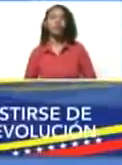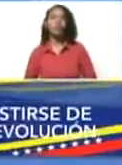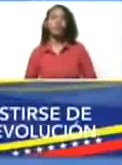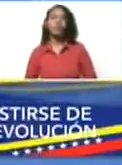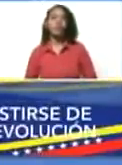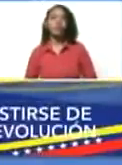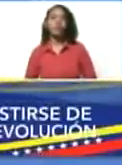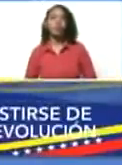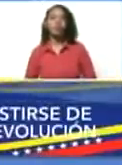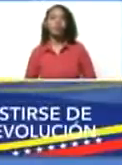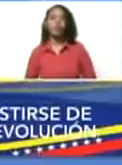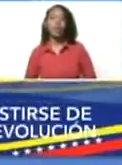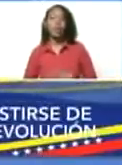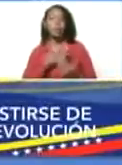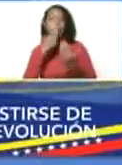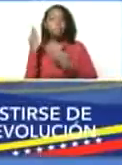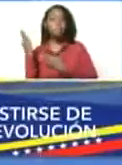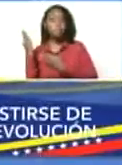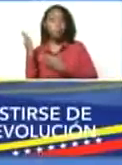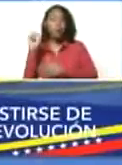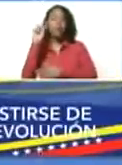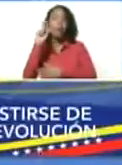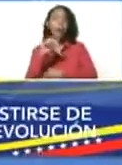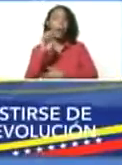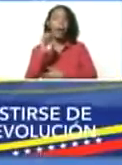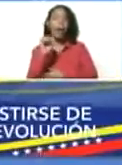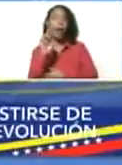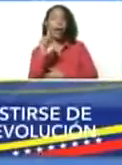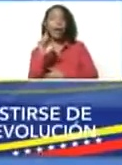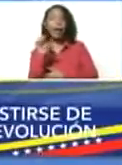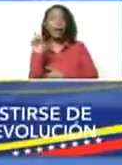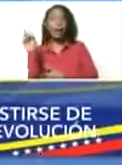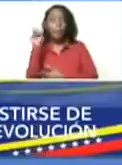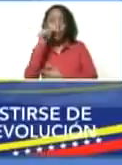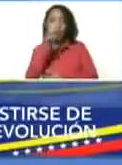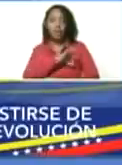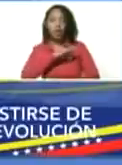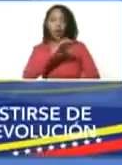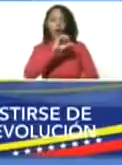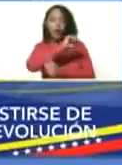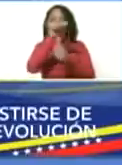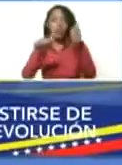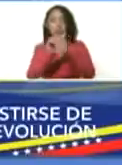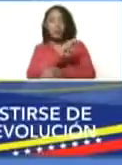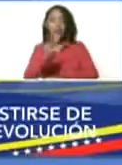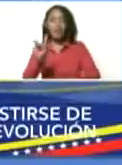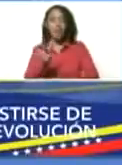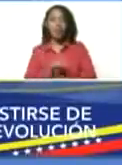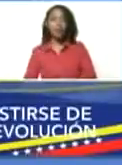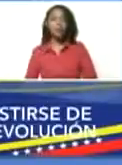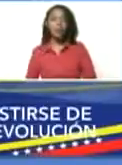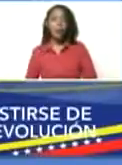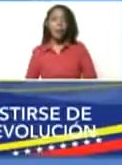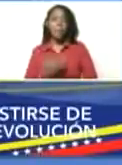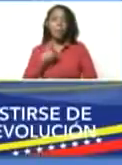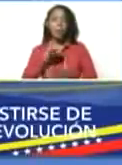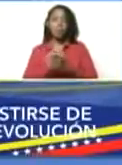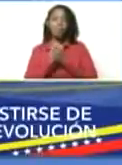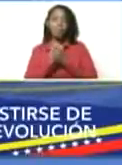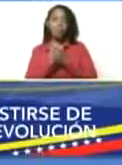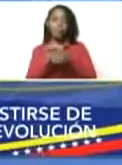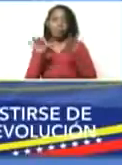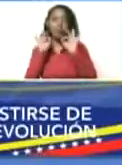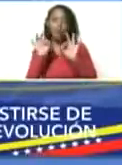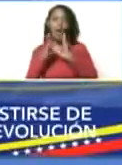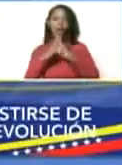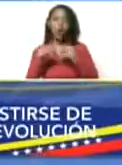Así que Arle también, Jorge Rodríguez, señor vicepresidente, mis condolencias especiales